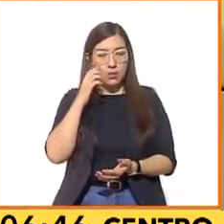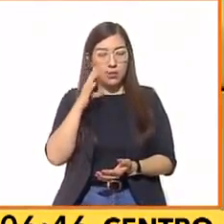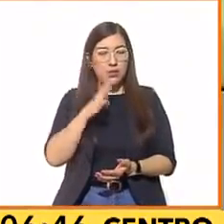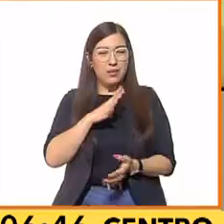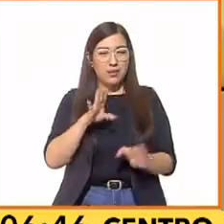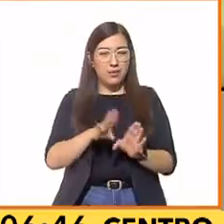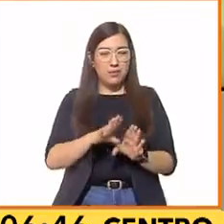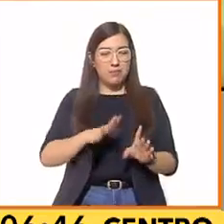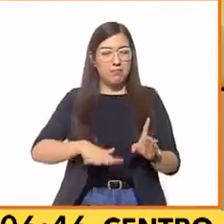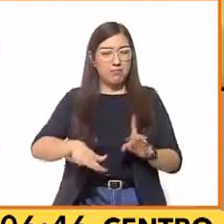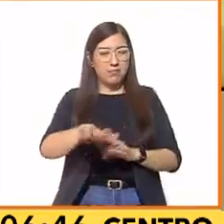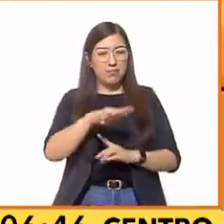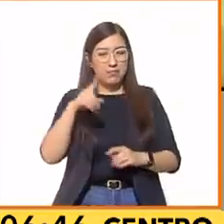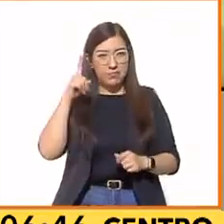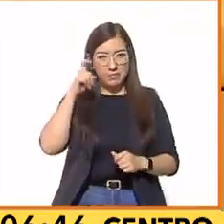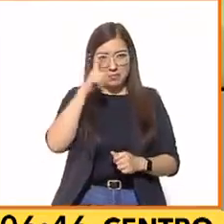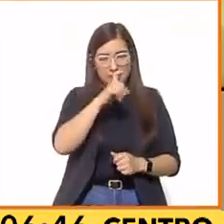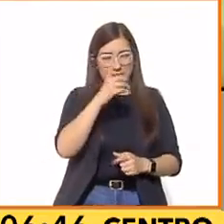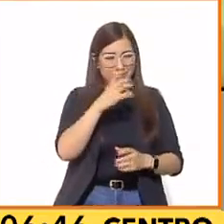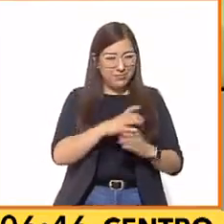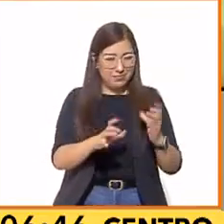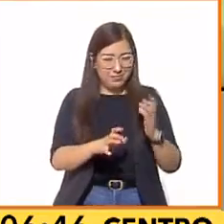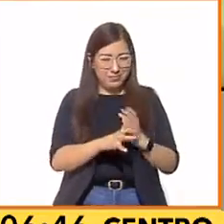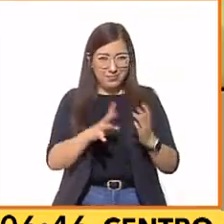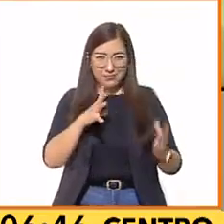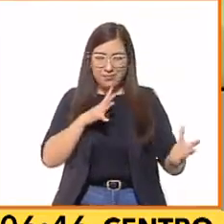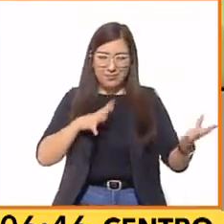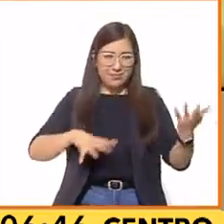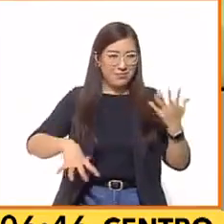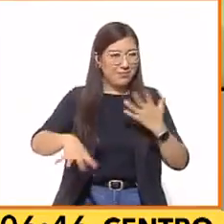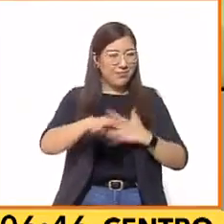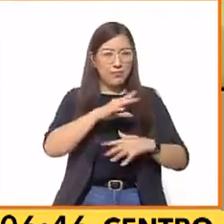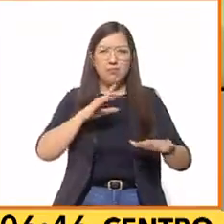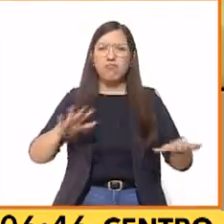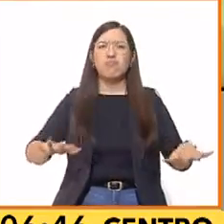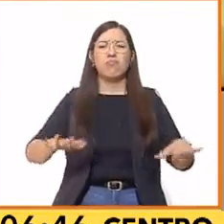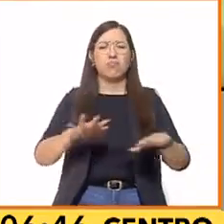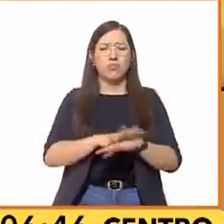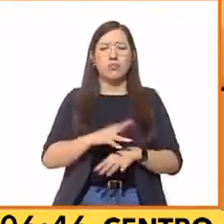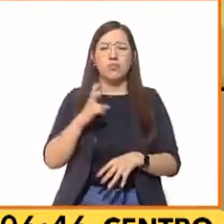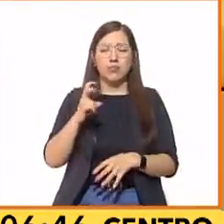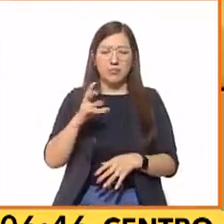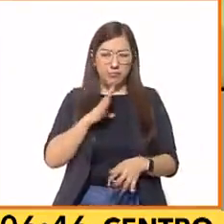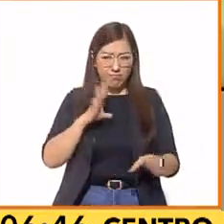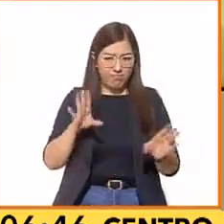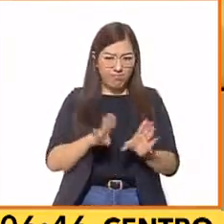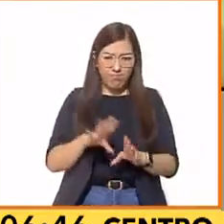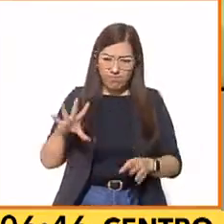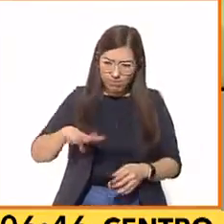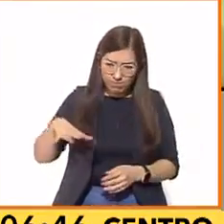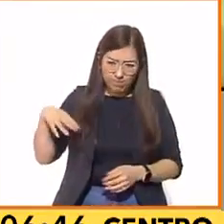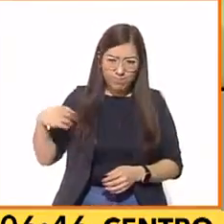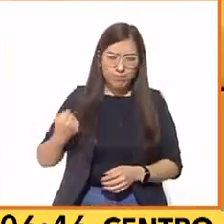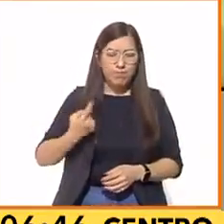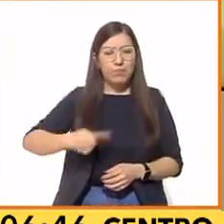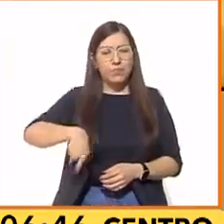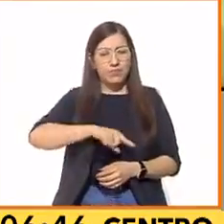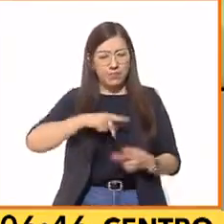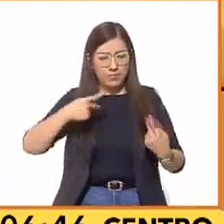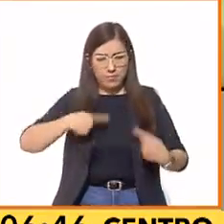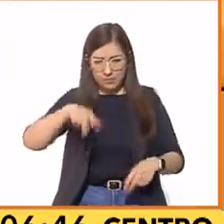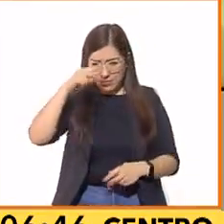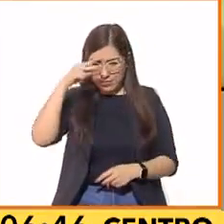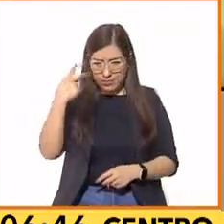difíciles condiciones que enfrentaba, porque poco a poco esa resistencia fue inflamando el espíritu patriótico, exacto, de